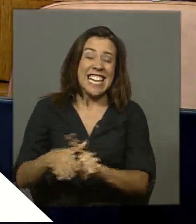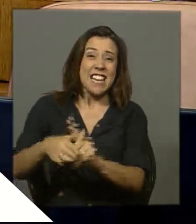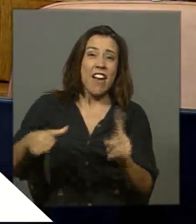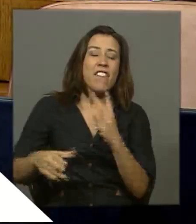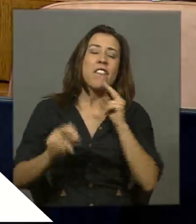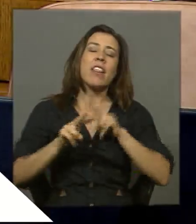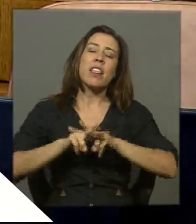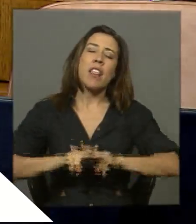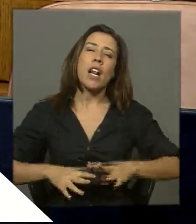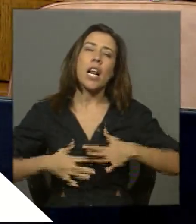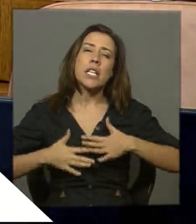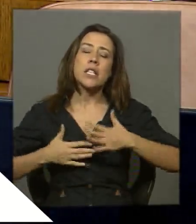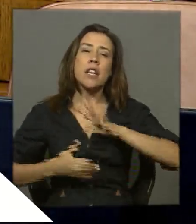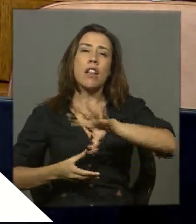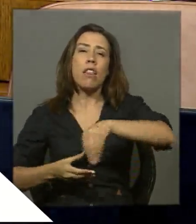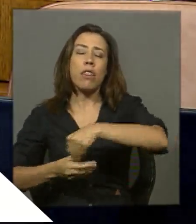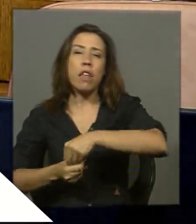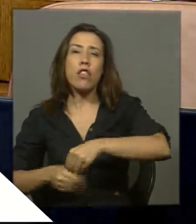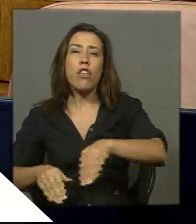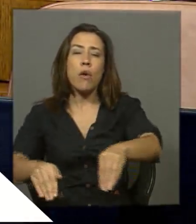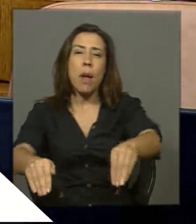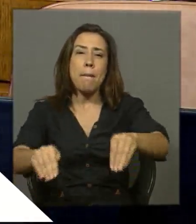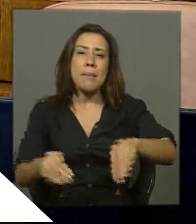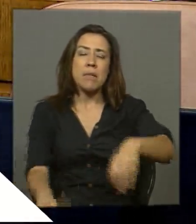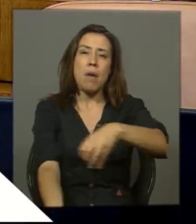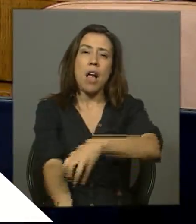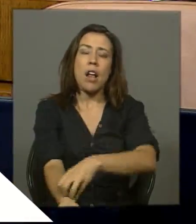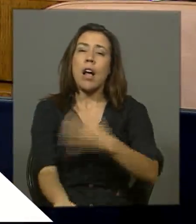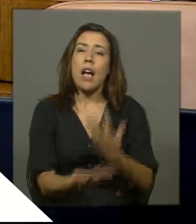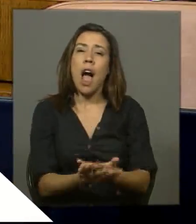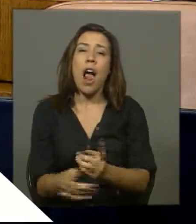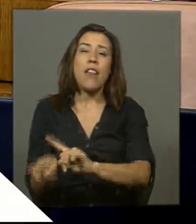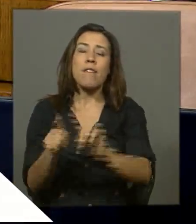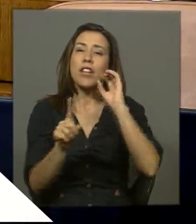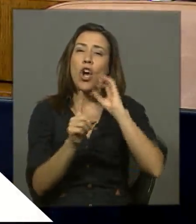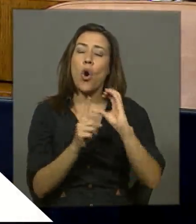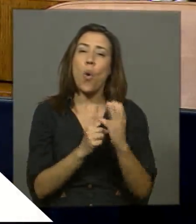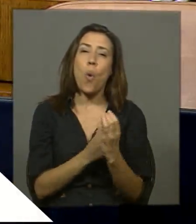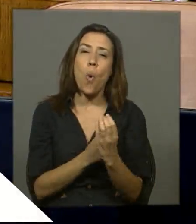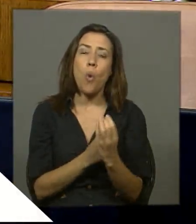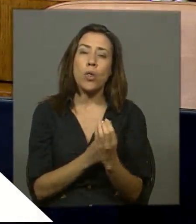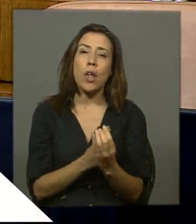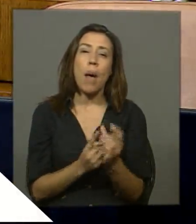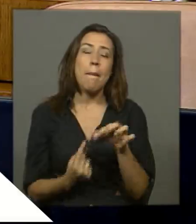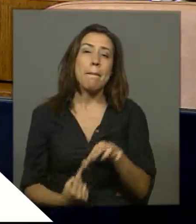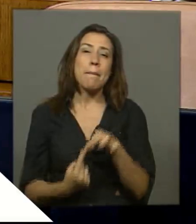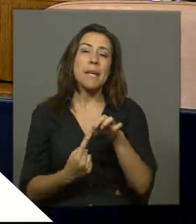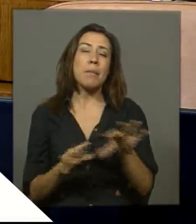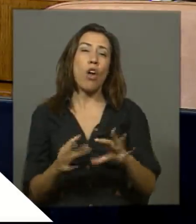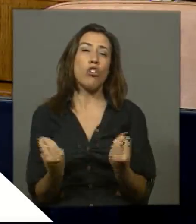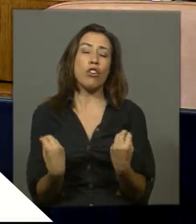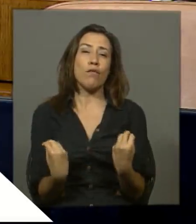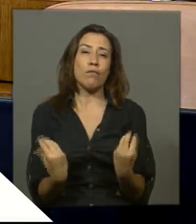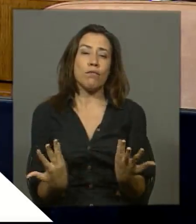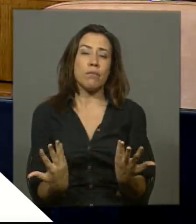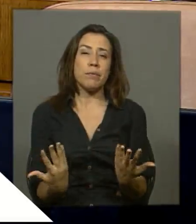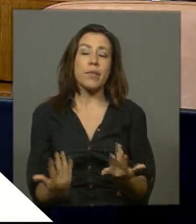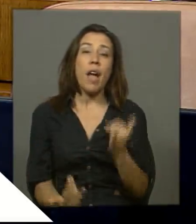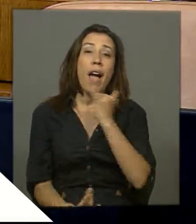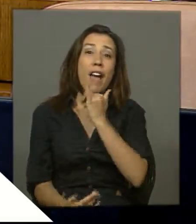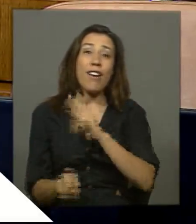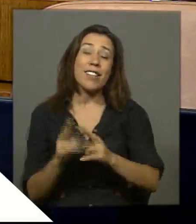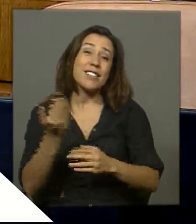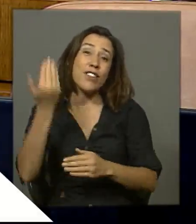tranquilos y sentirse parte de una misma región que tiene la multiculturalidad una de sus principales riquezas los errores